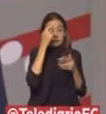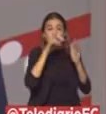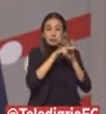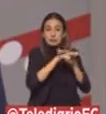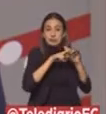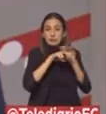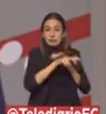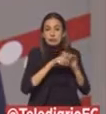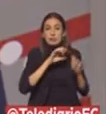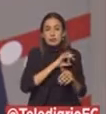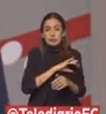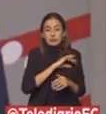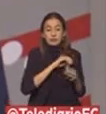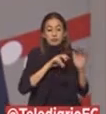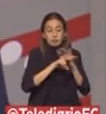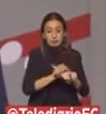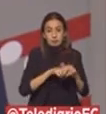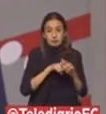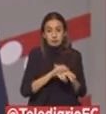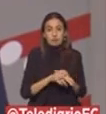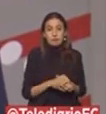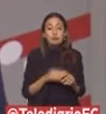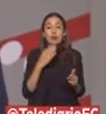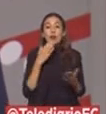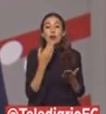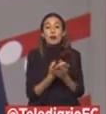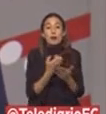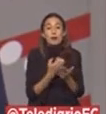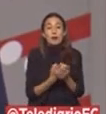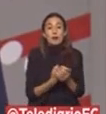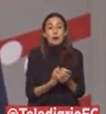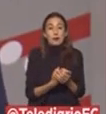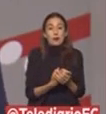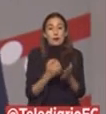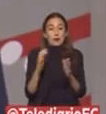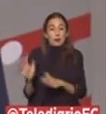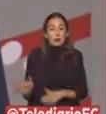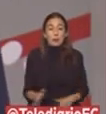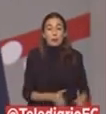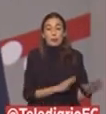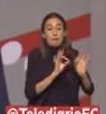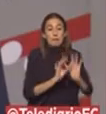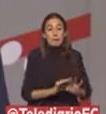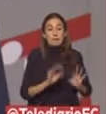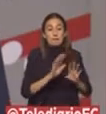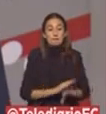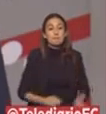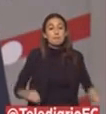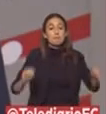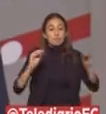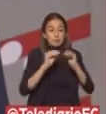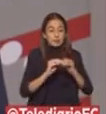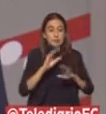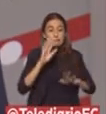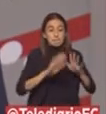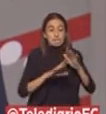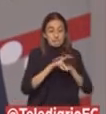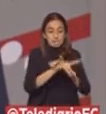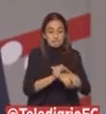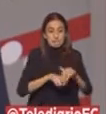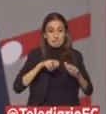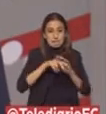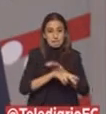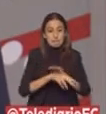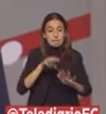centro de la economía chilena en términos de explotación de recursos naturales es la minería de la minería del cobre principalmente